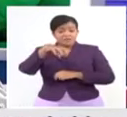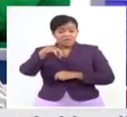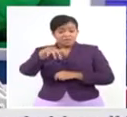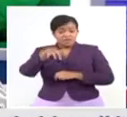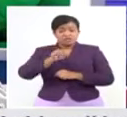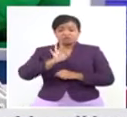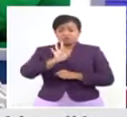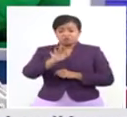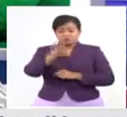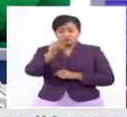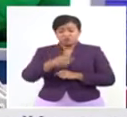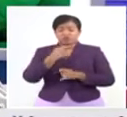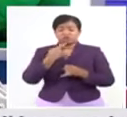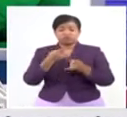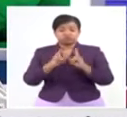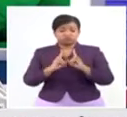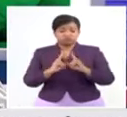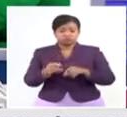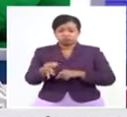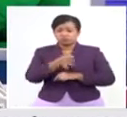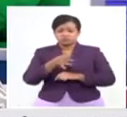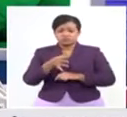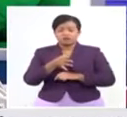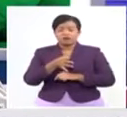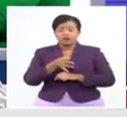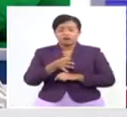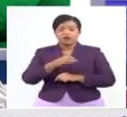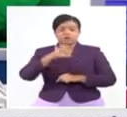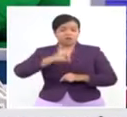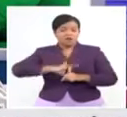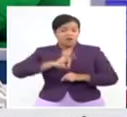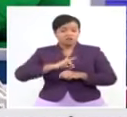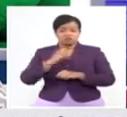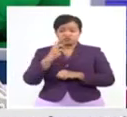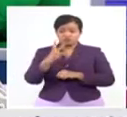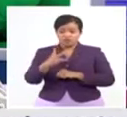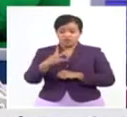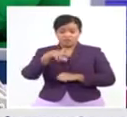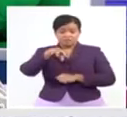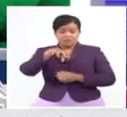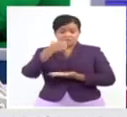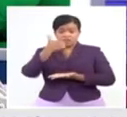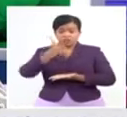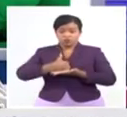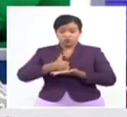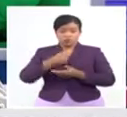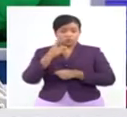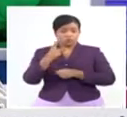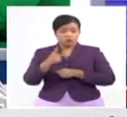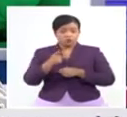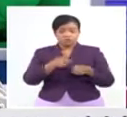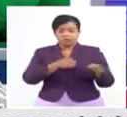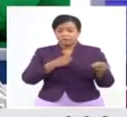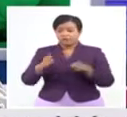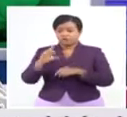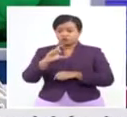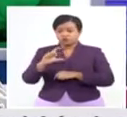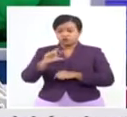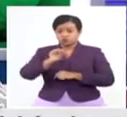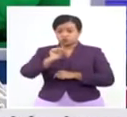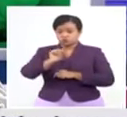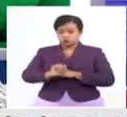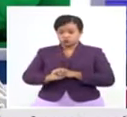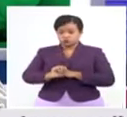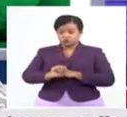que fallecen, de Los Palacios 3, de Pinar de Río 2 y de Consolación del